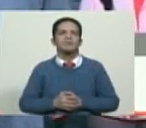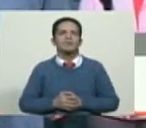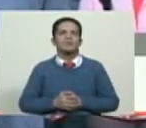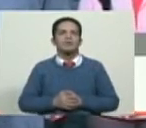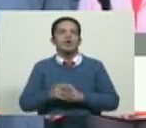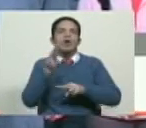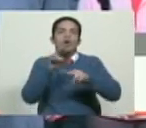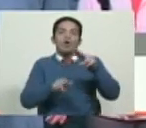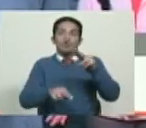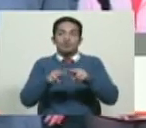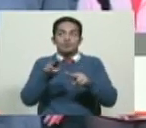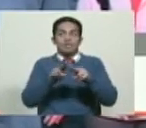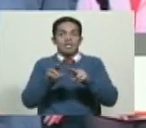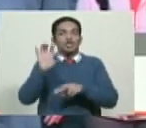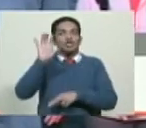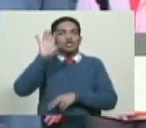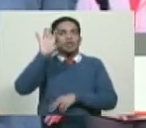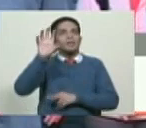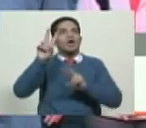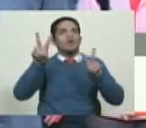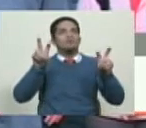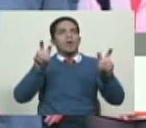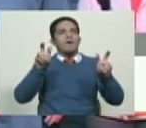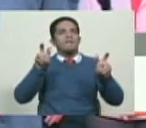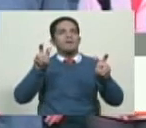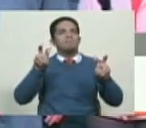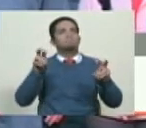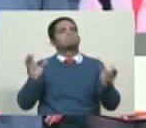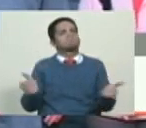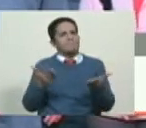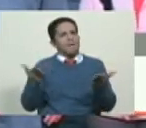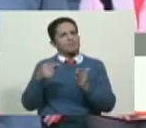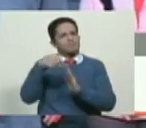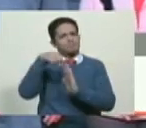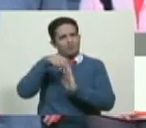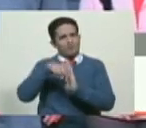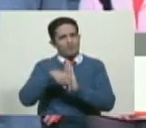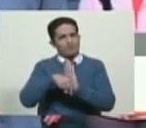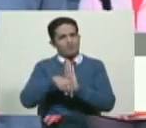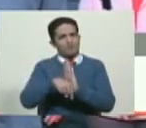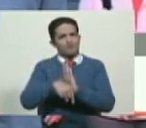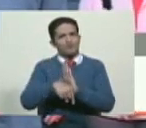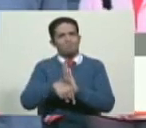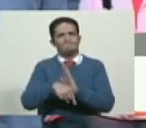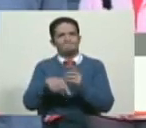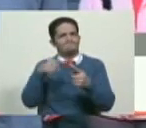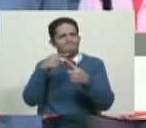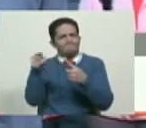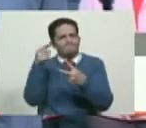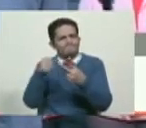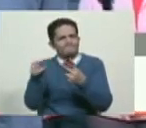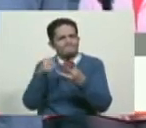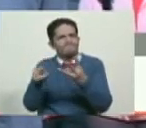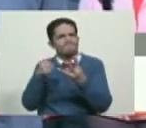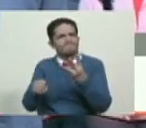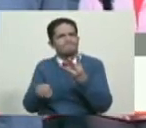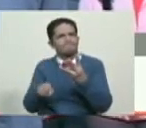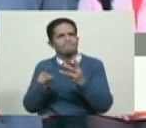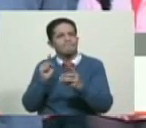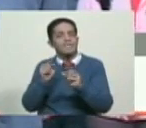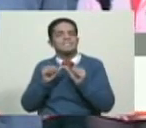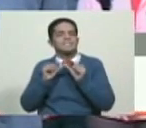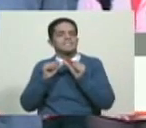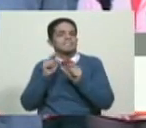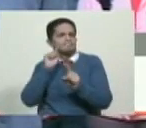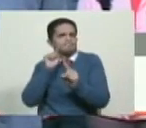construyendo una patria nueva. Vamos a los ejercicios a profundidad, en detalle, para mantener libre